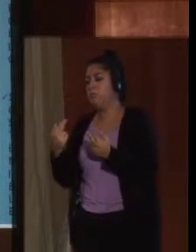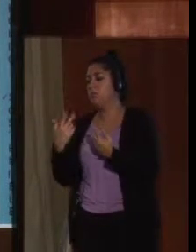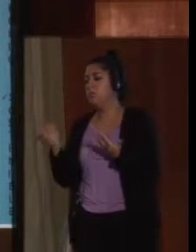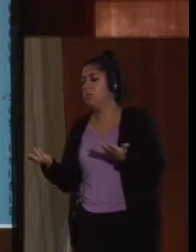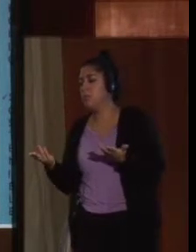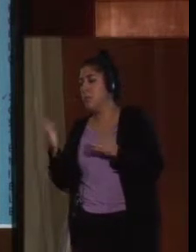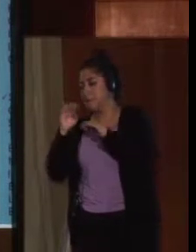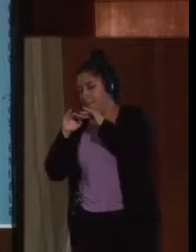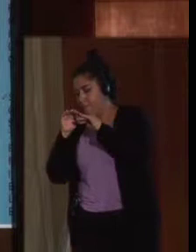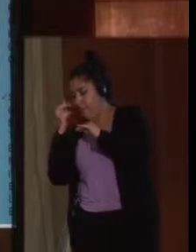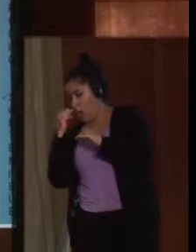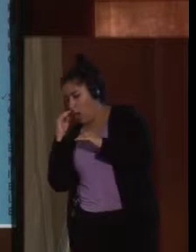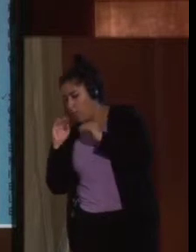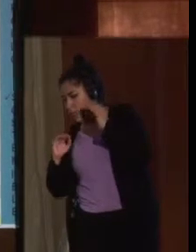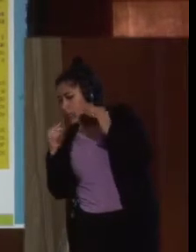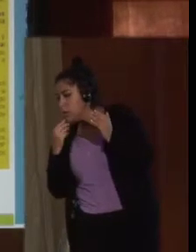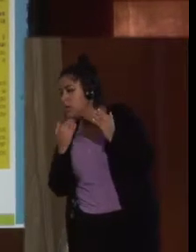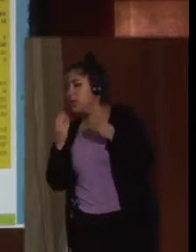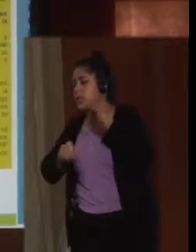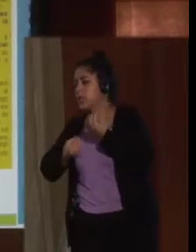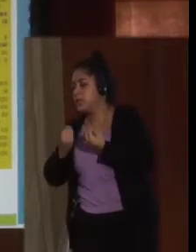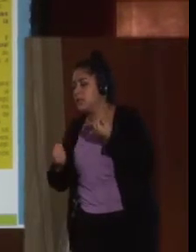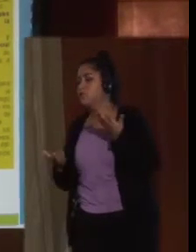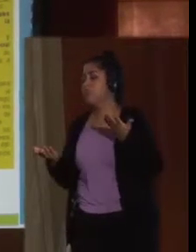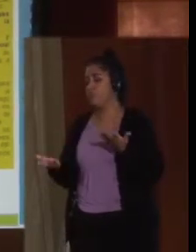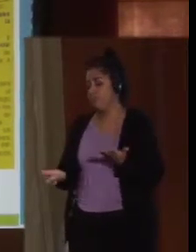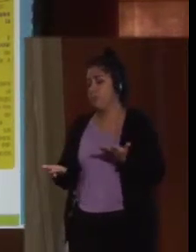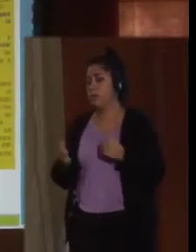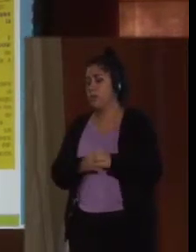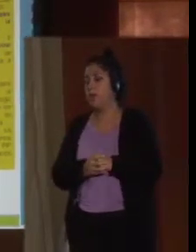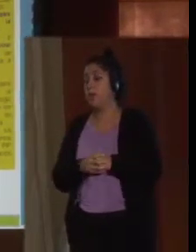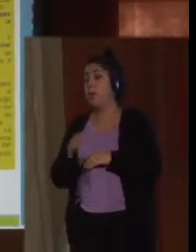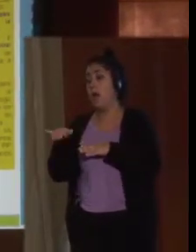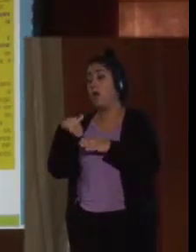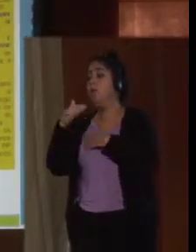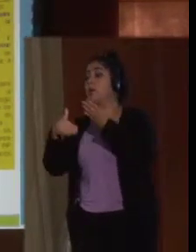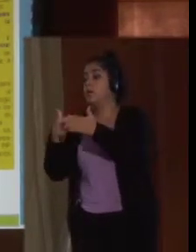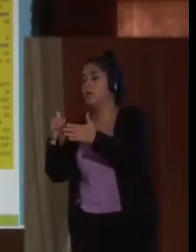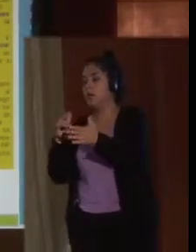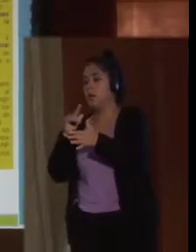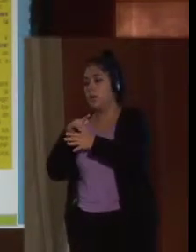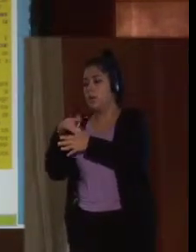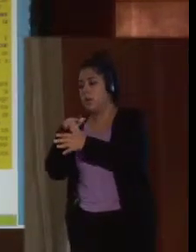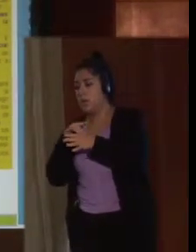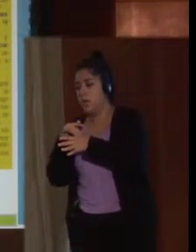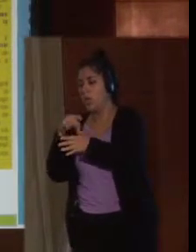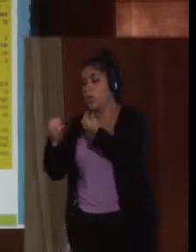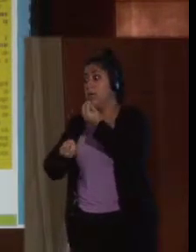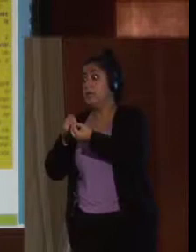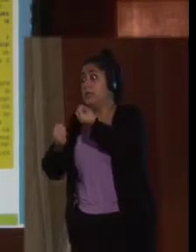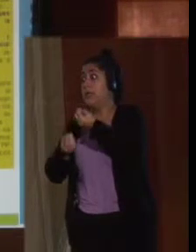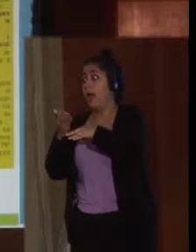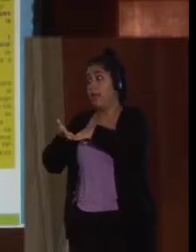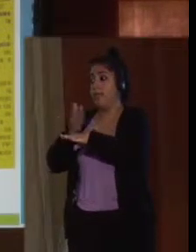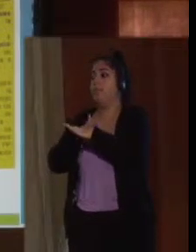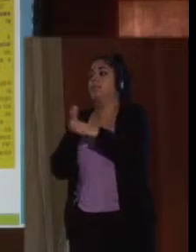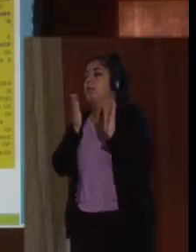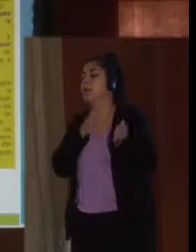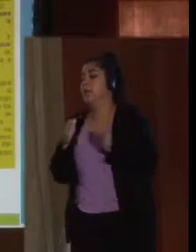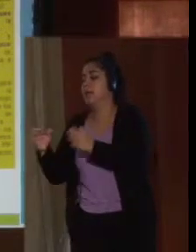en los proyectos de inversión pública, ¿no? Asimismo, las pautas para la identificación, formulación y evaluación del riesgo,